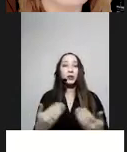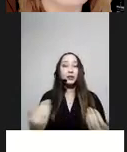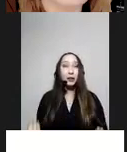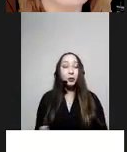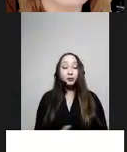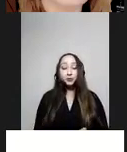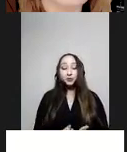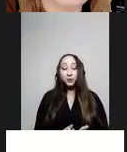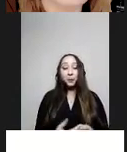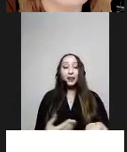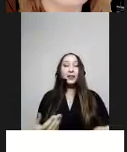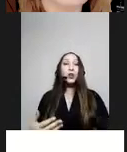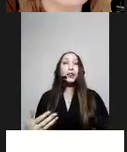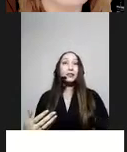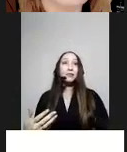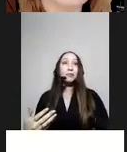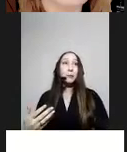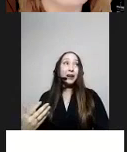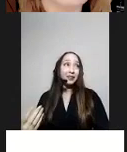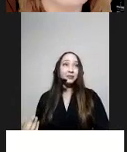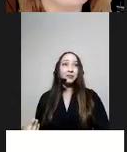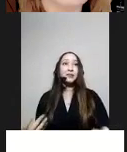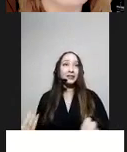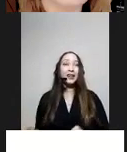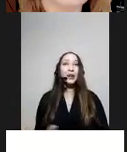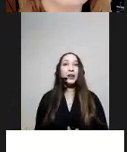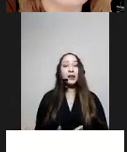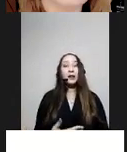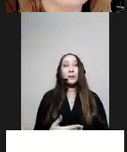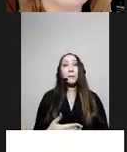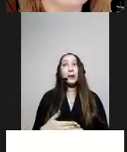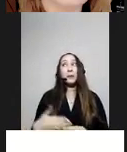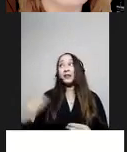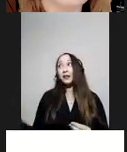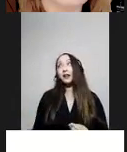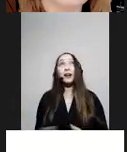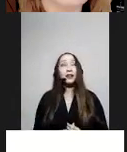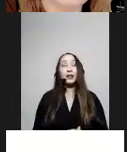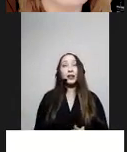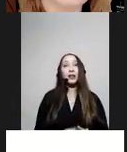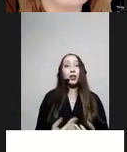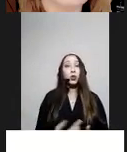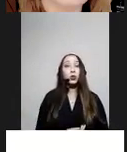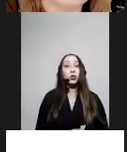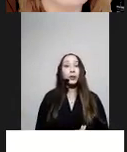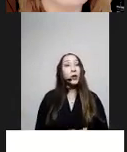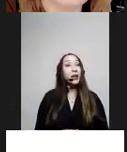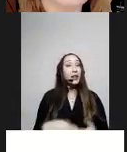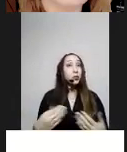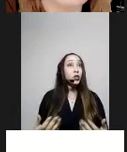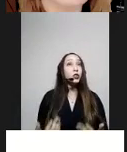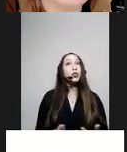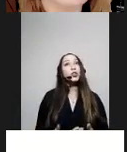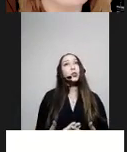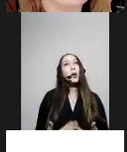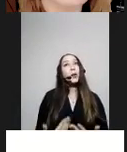caso extremo, estas cosas pasan en la vida, le pasan a gente que no conocemos, y